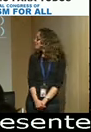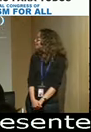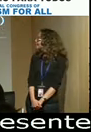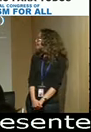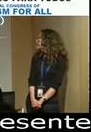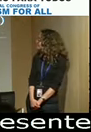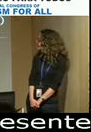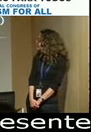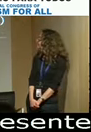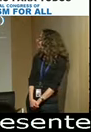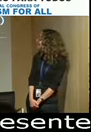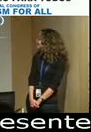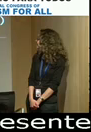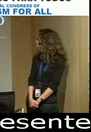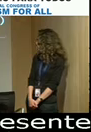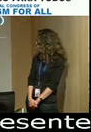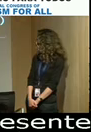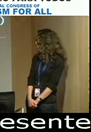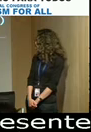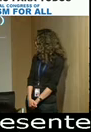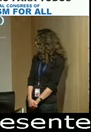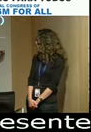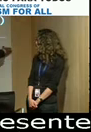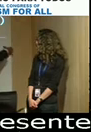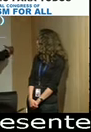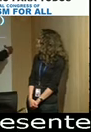Qué barbaridad. Esta cosa hay que tenerla un poquillo más.